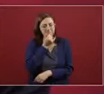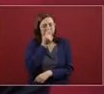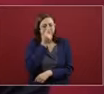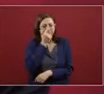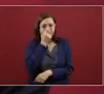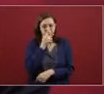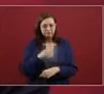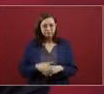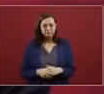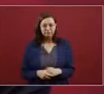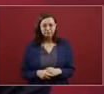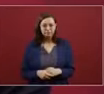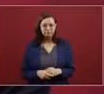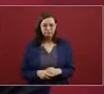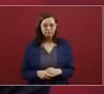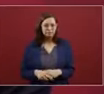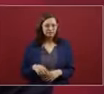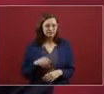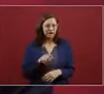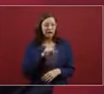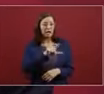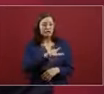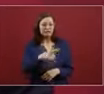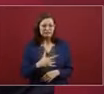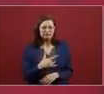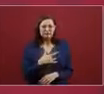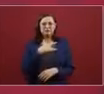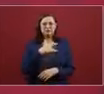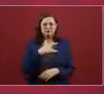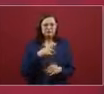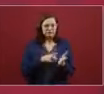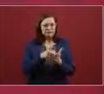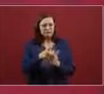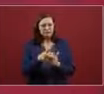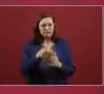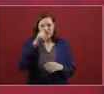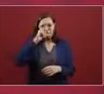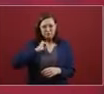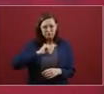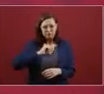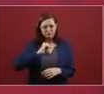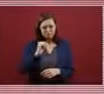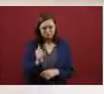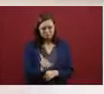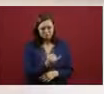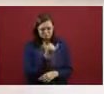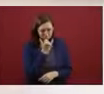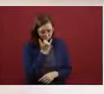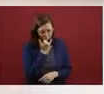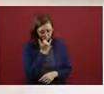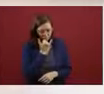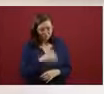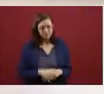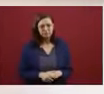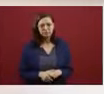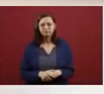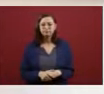afectó en sus sentimientos y en sus derechos. Gracias, presidente.